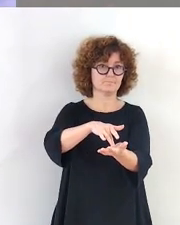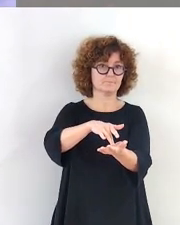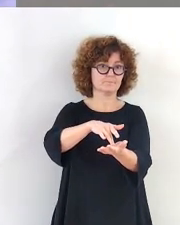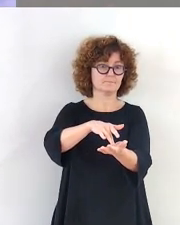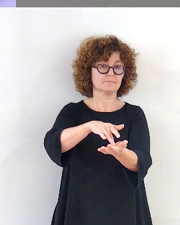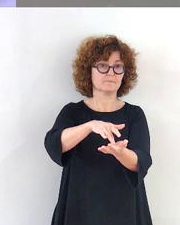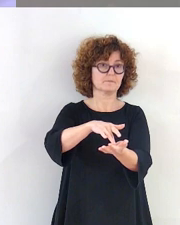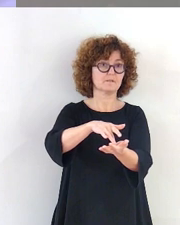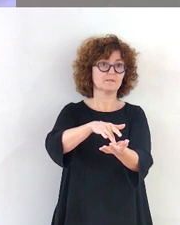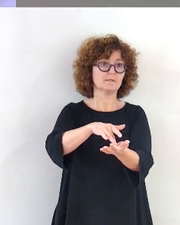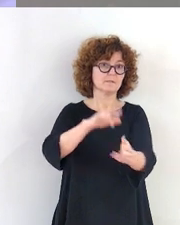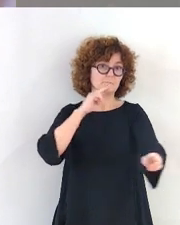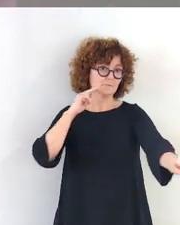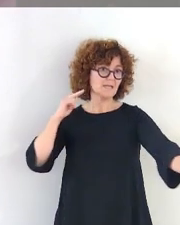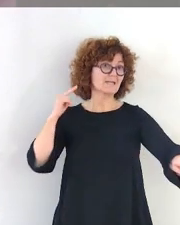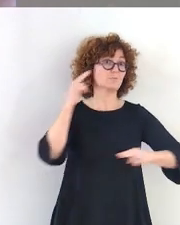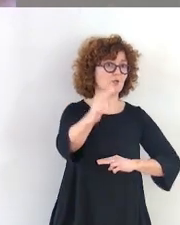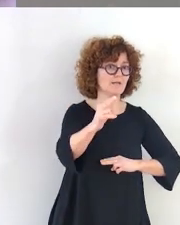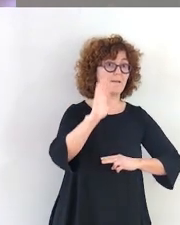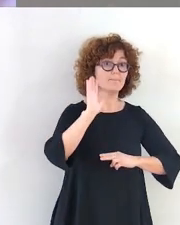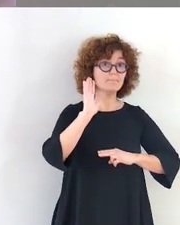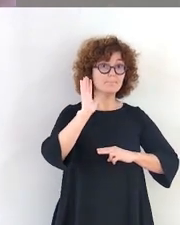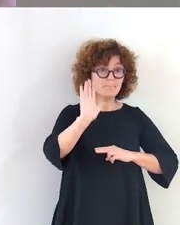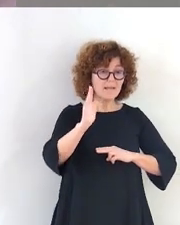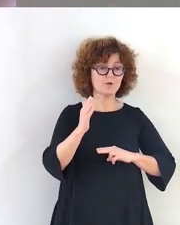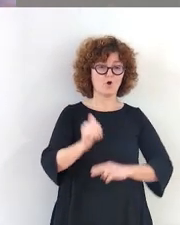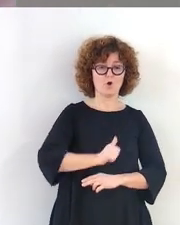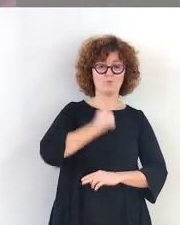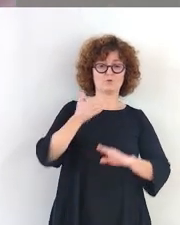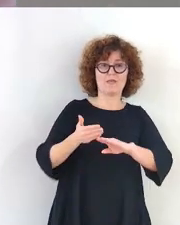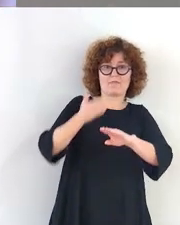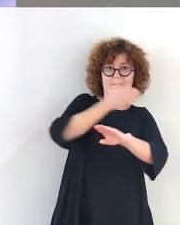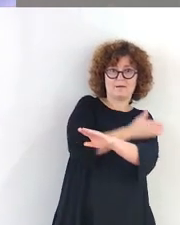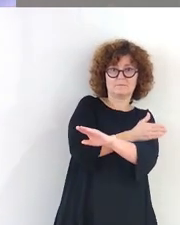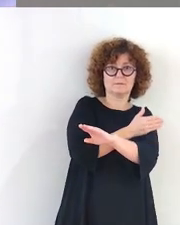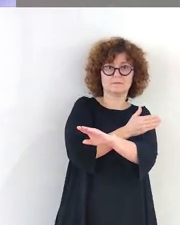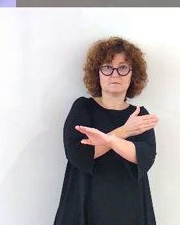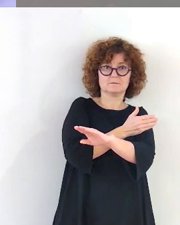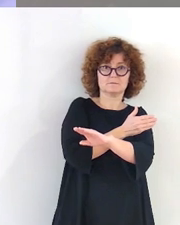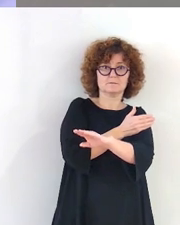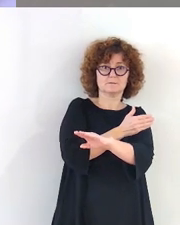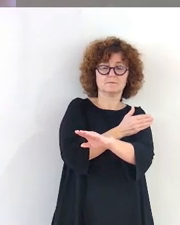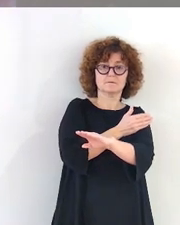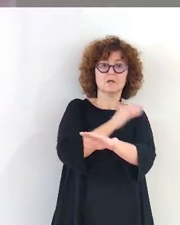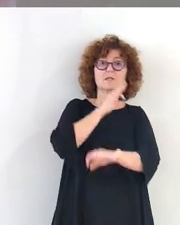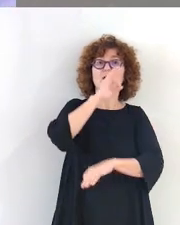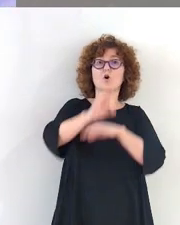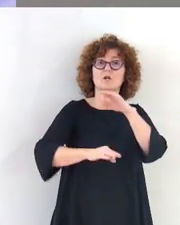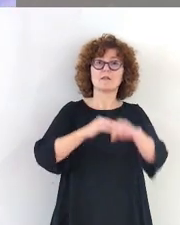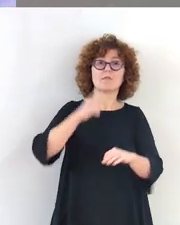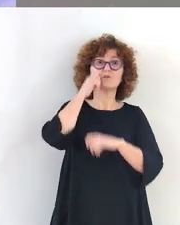y Tendremos que responder Pero lo bueno y la oportunidad que tenemos las organizaciones humanitarias es invertir en